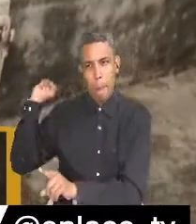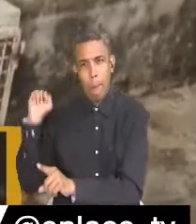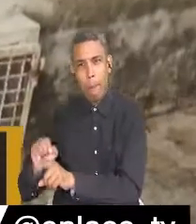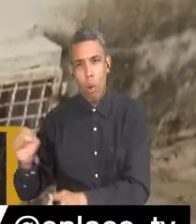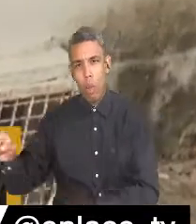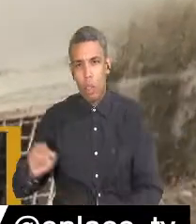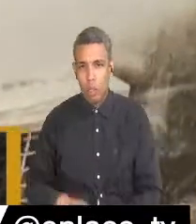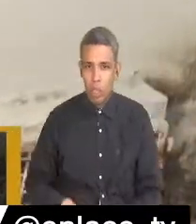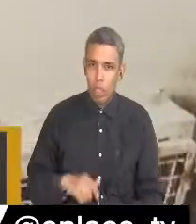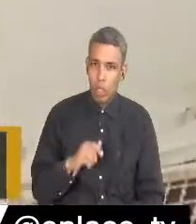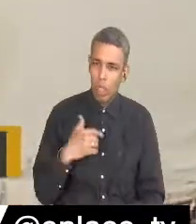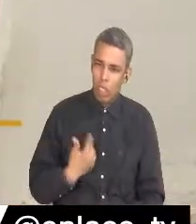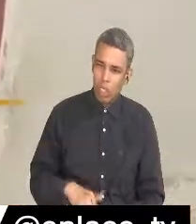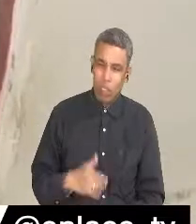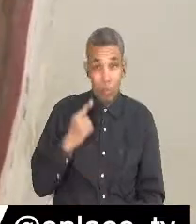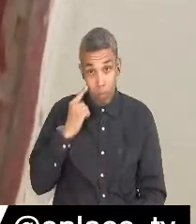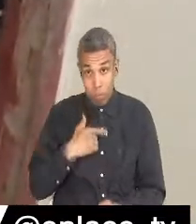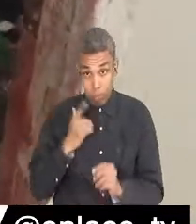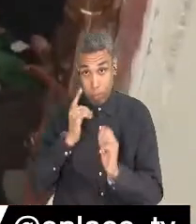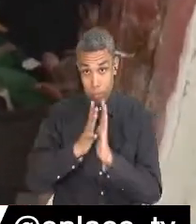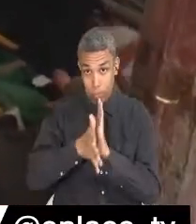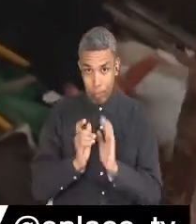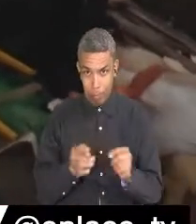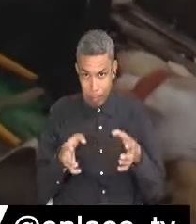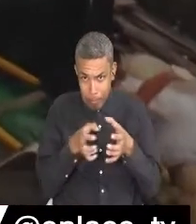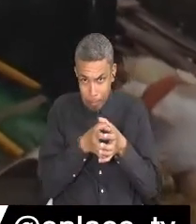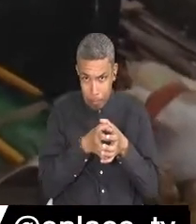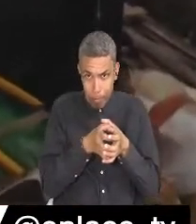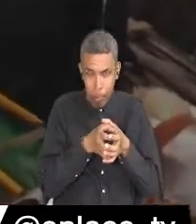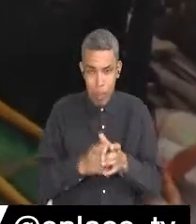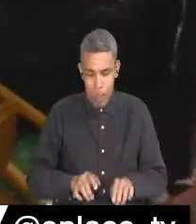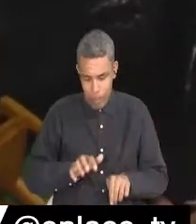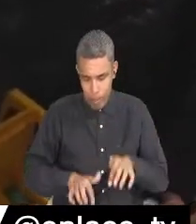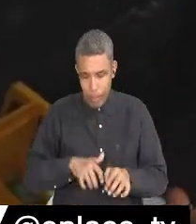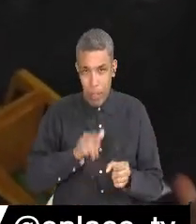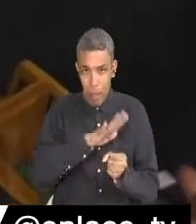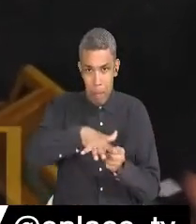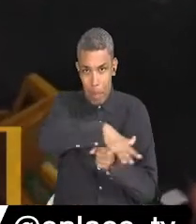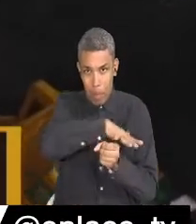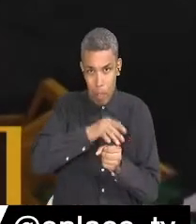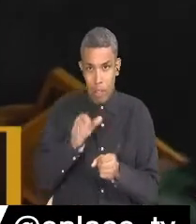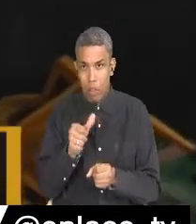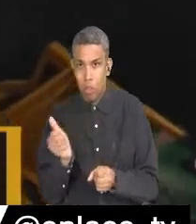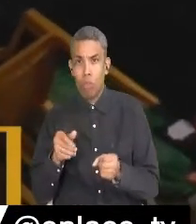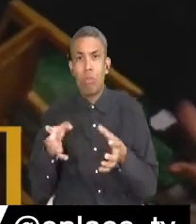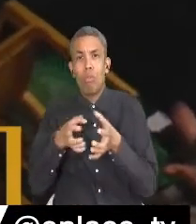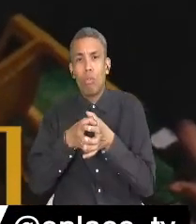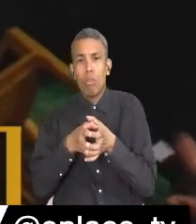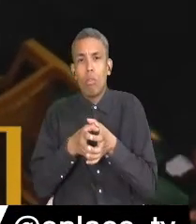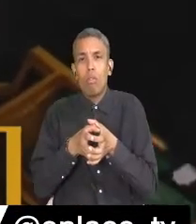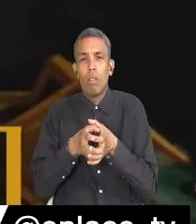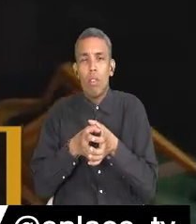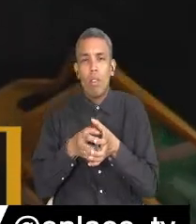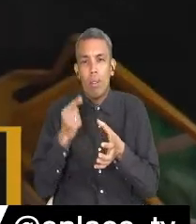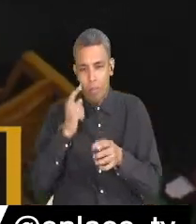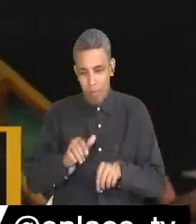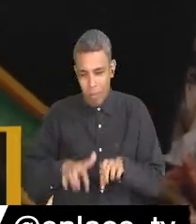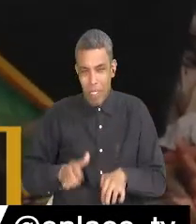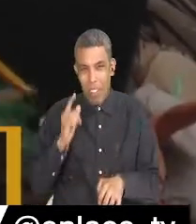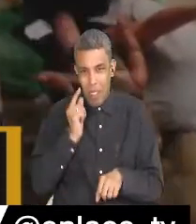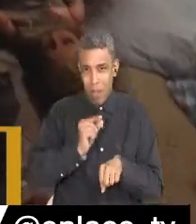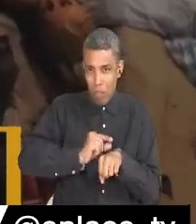llegaron funcionarios de la Secretaría de Medio Ambiente y de la Sociedad Protectora de Animales con el propósito de rescatar a unos indefensos perros que fueron